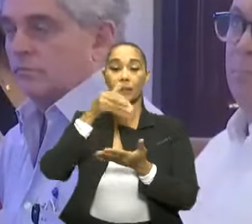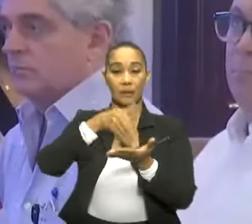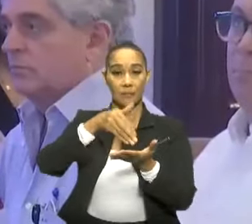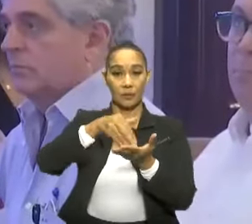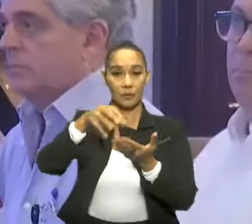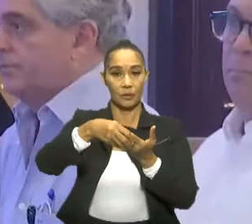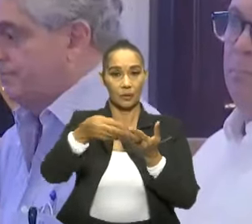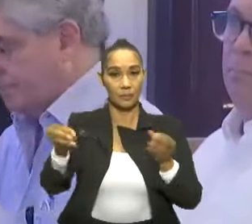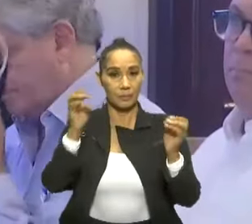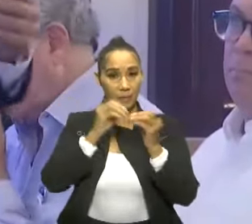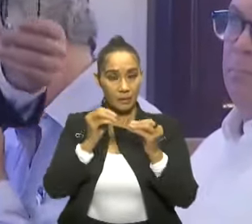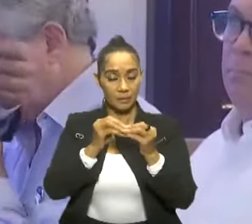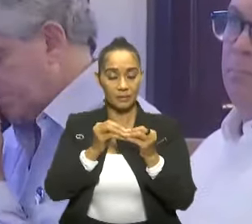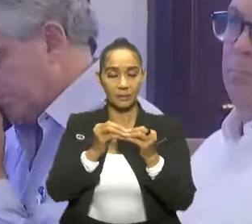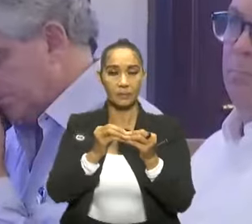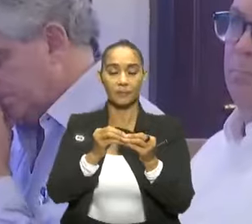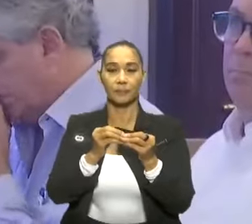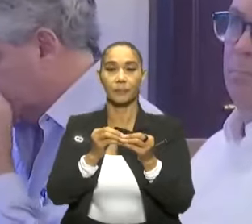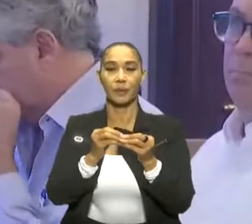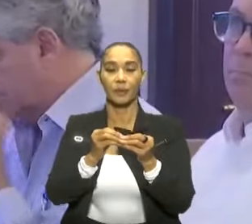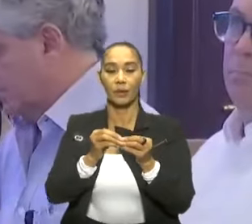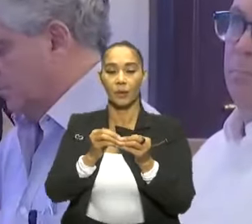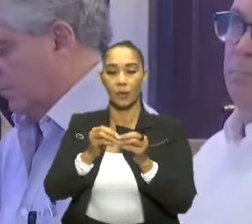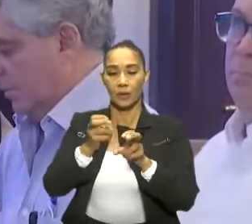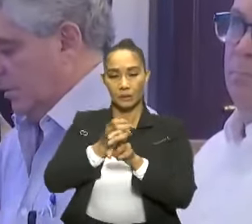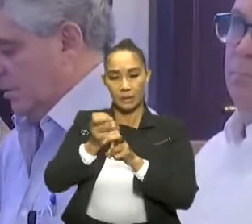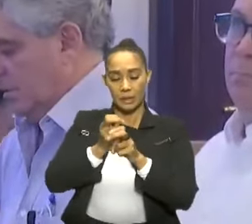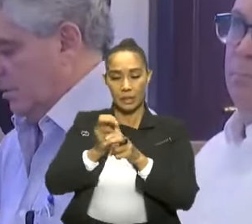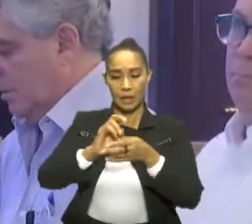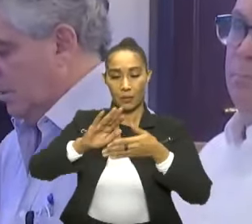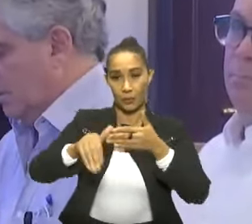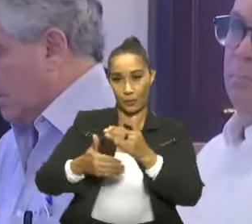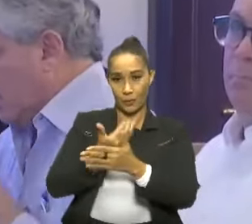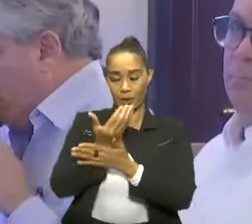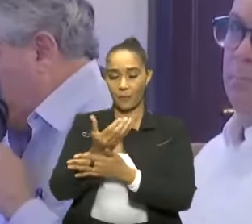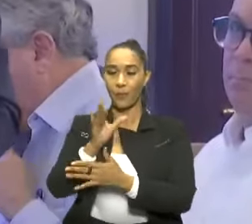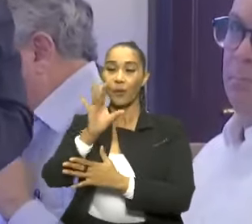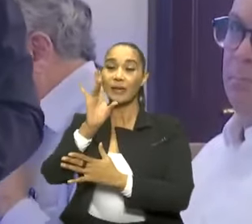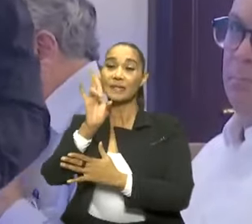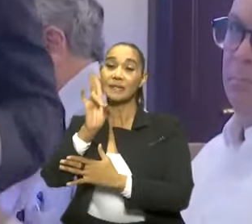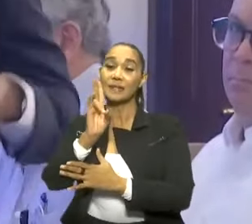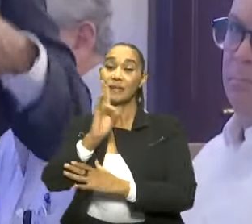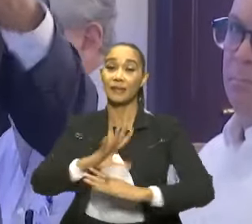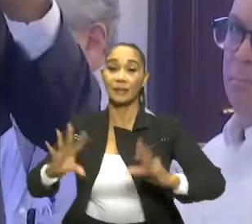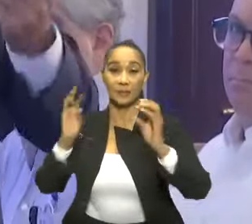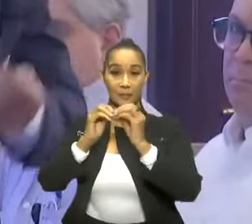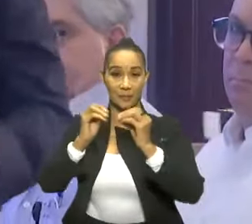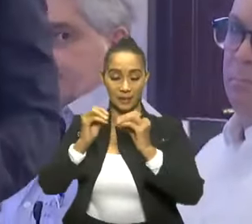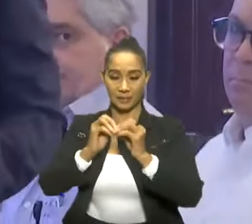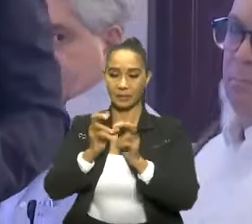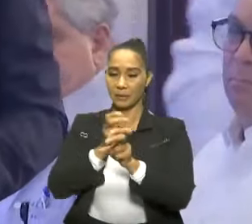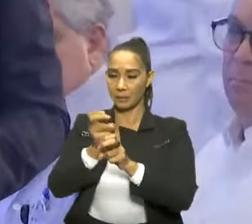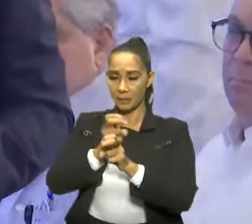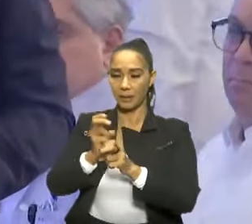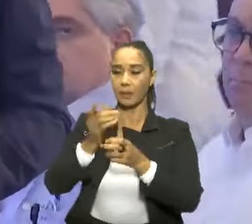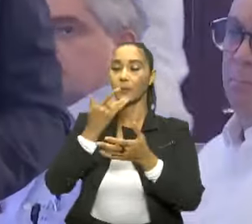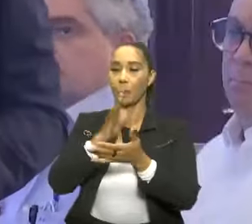de dólares más con la remodelación de 7 academias más que se están